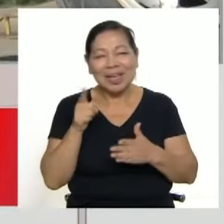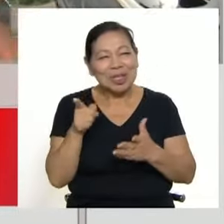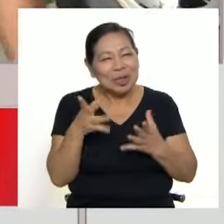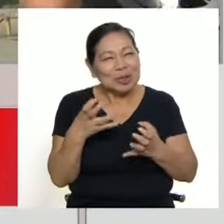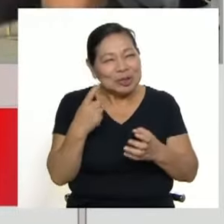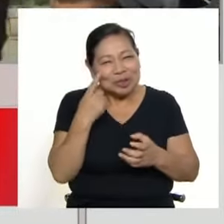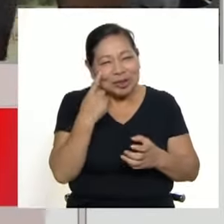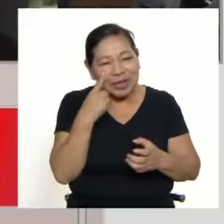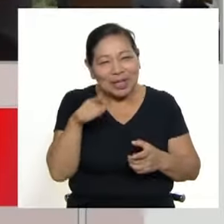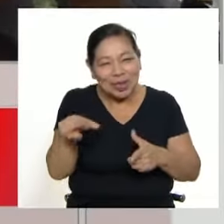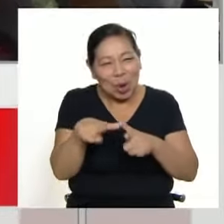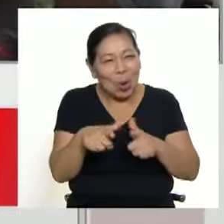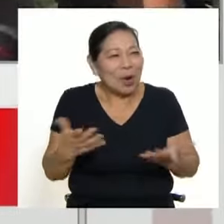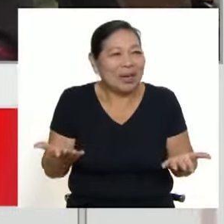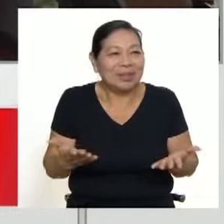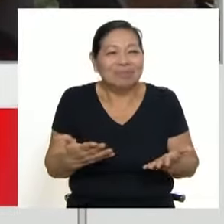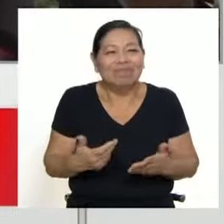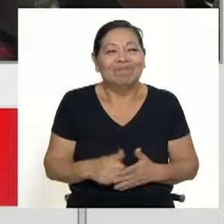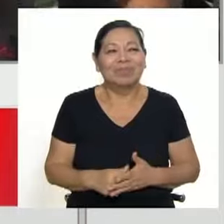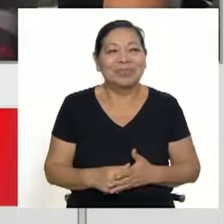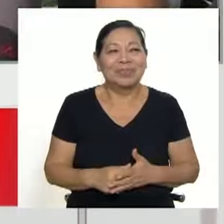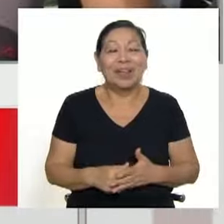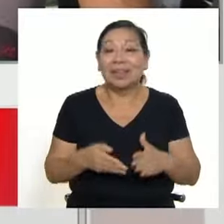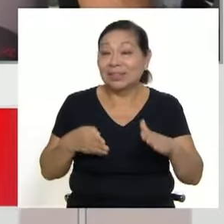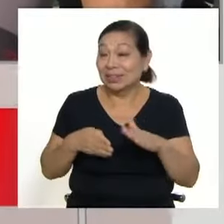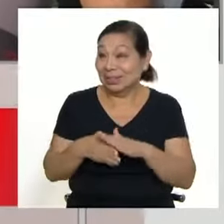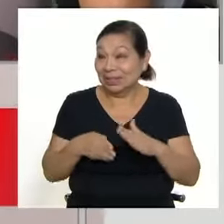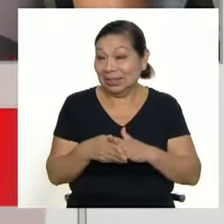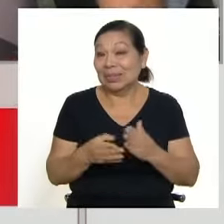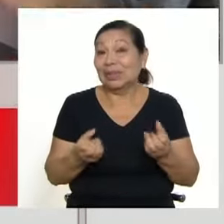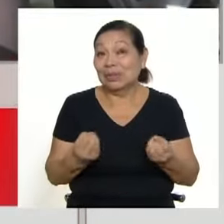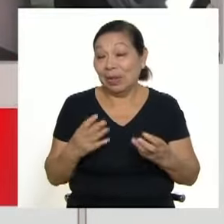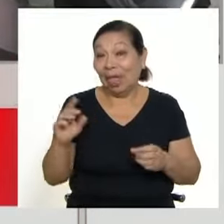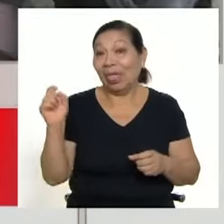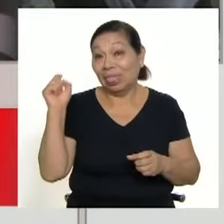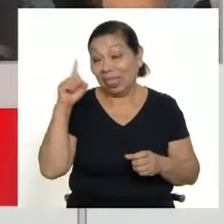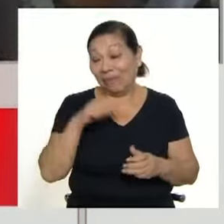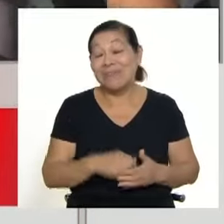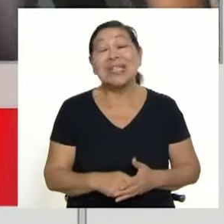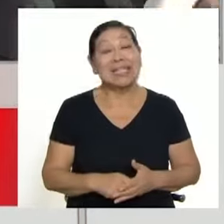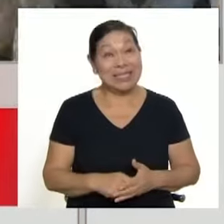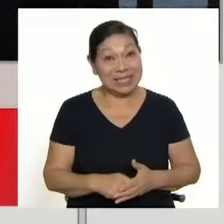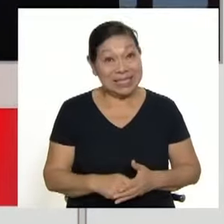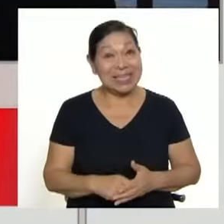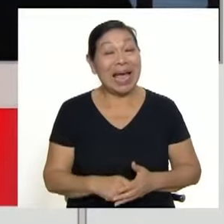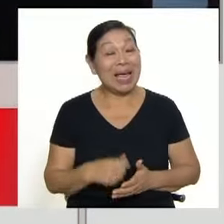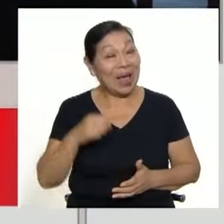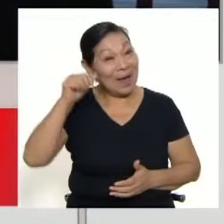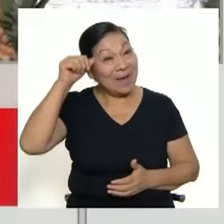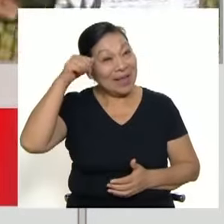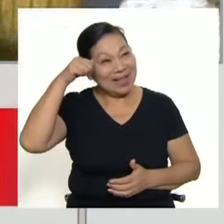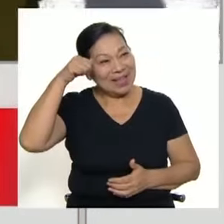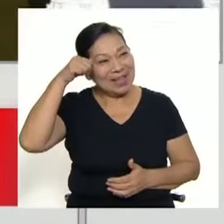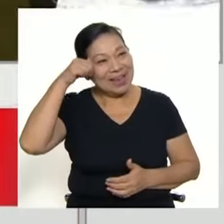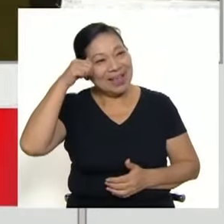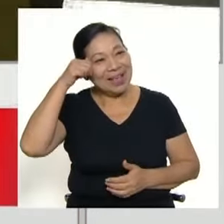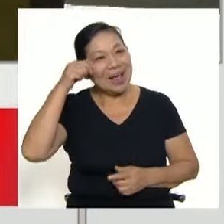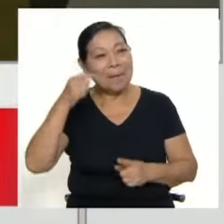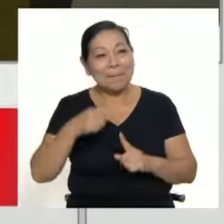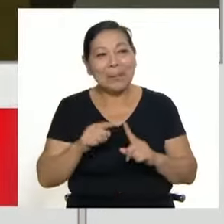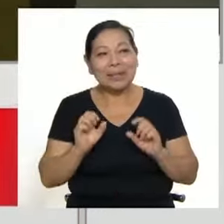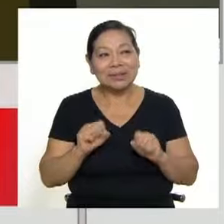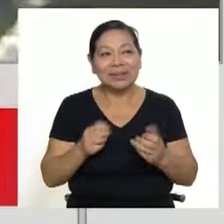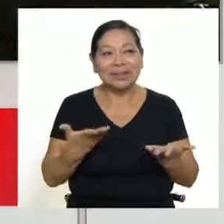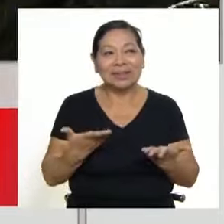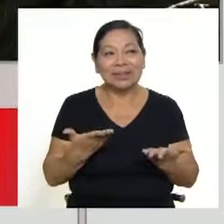quisiera conocer aquel lugar. No se pudo porque el acceso también es mucho más complejo. Entonces, consultarte si recuerdas de este informe y si